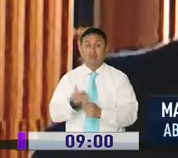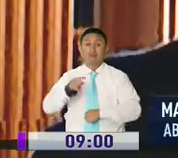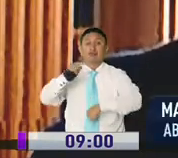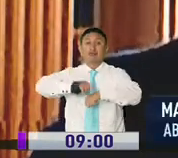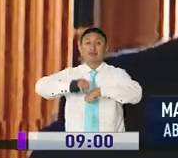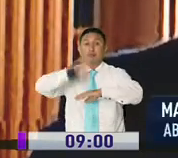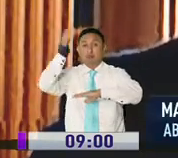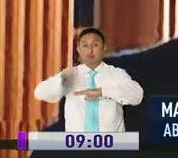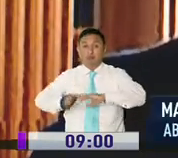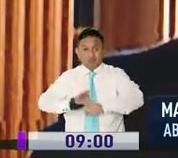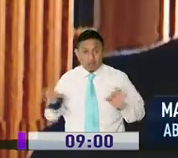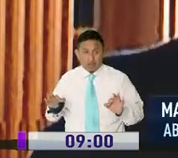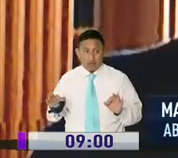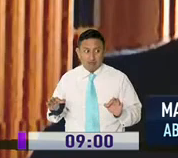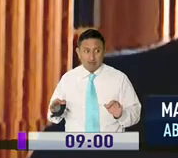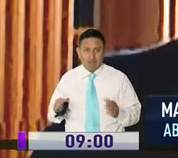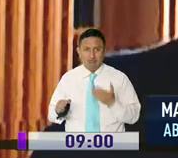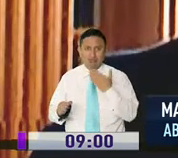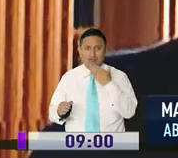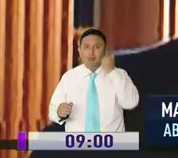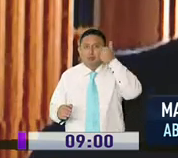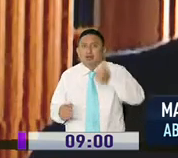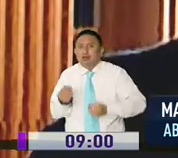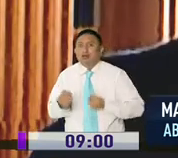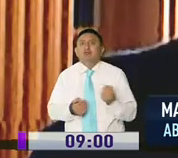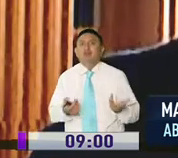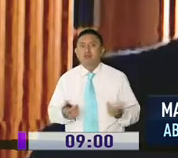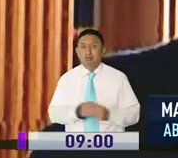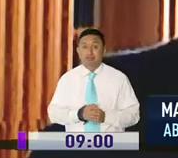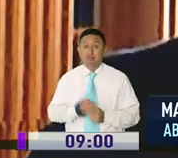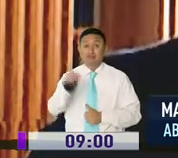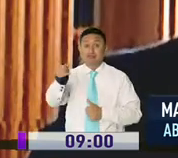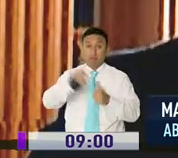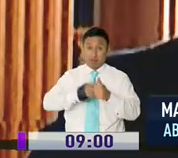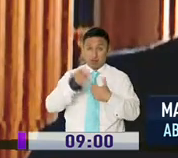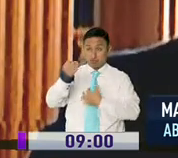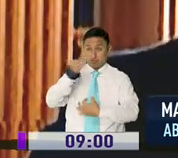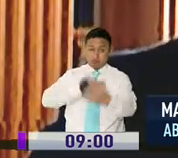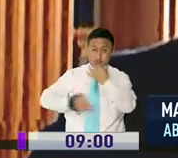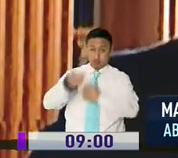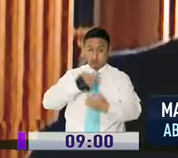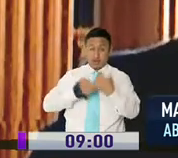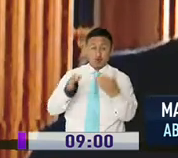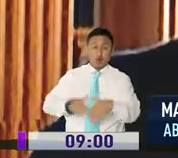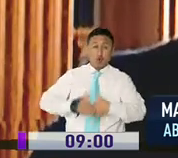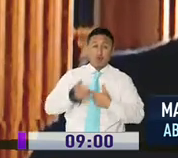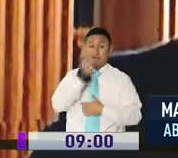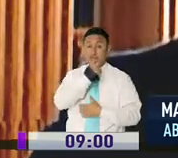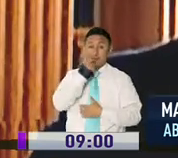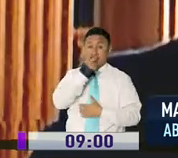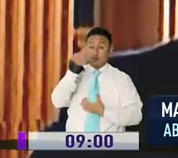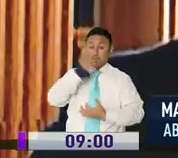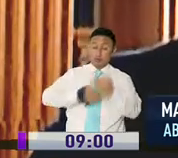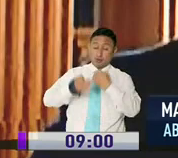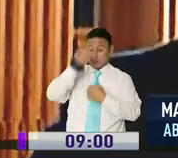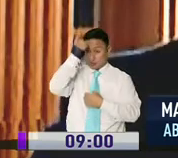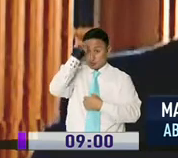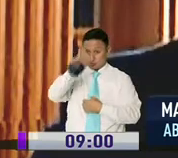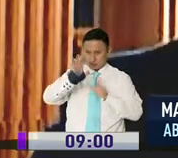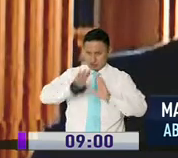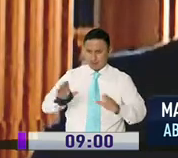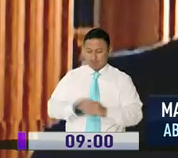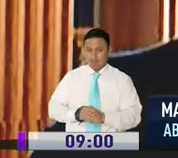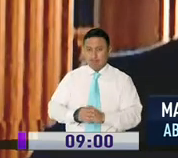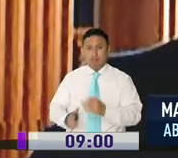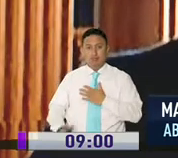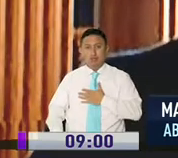los plazos. ¿Cómo vamos a trabajar el día de mañana? Cuando expliquen oralmente la resolución a la que ha llegado el tribunal, tenemos que ejercer